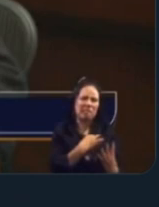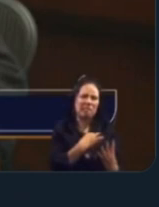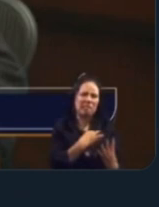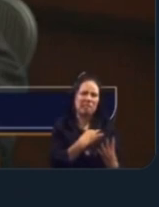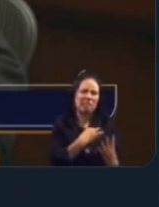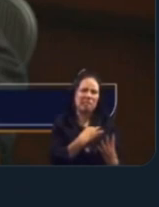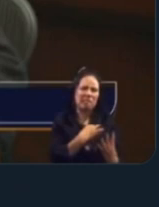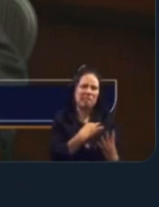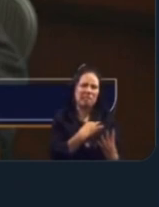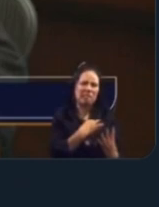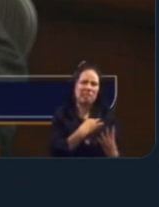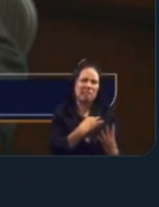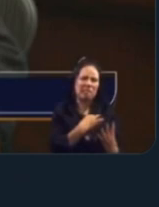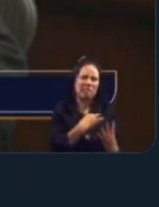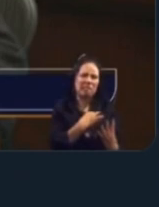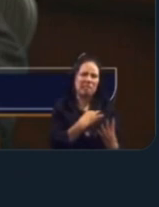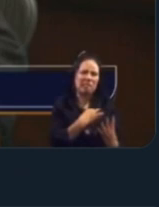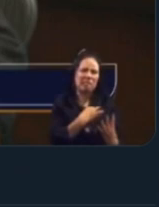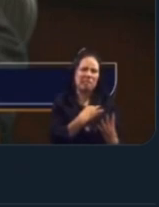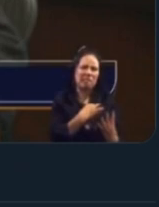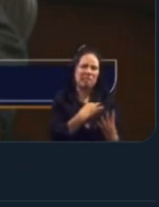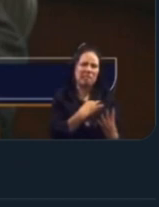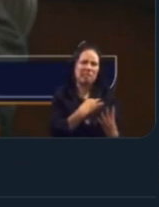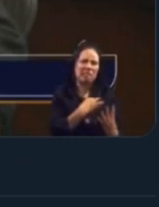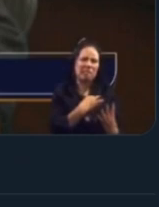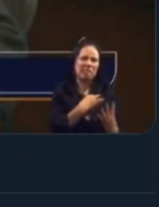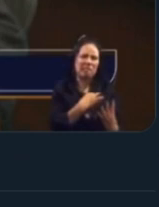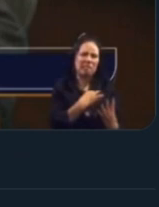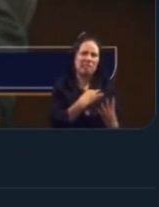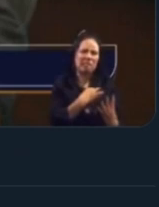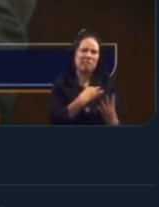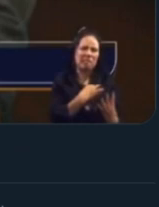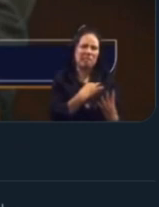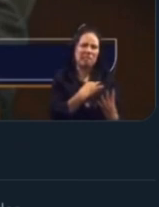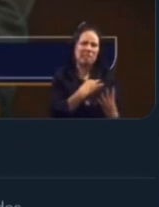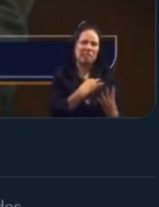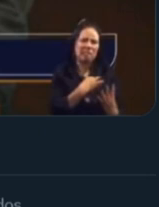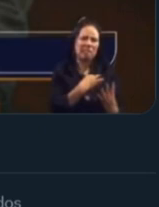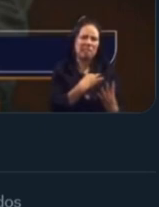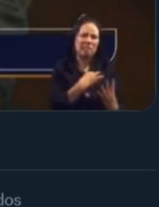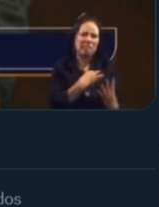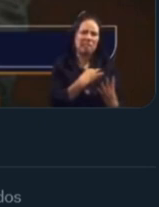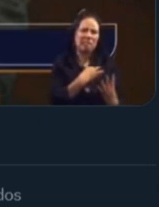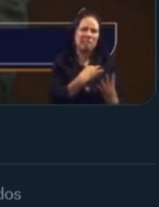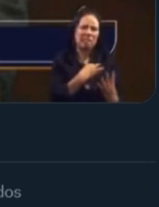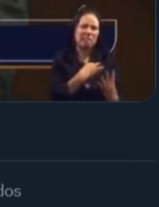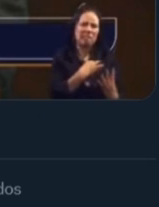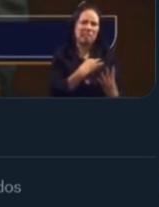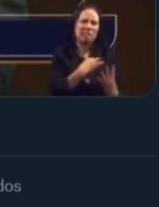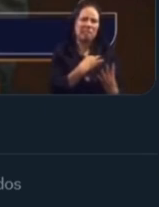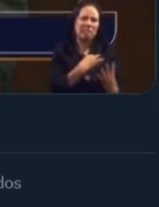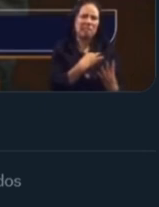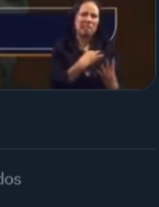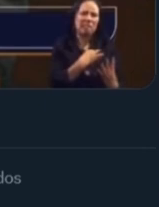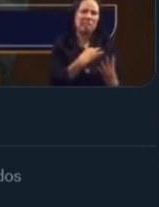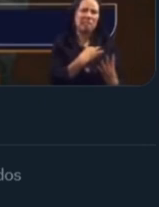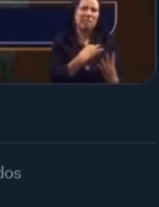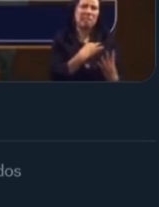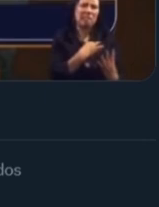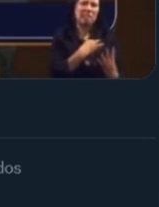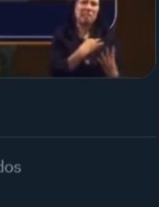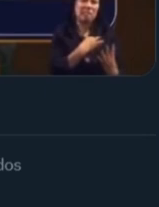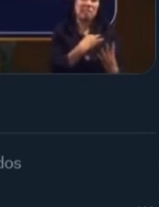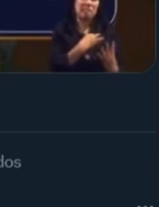gobierno Petro Cecilia López quien asegura que el decreto de expropiación expresa eurocomillas es un procedimiento riesgoso ya que no habría